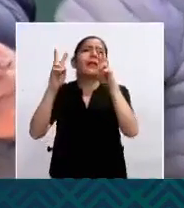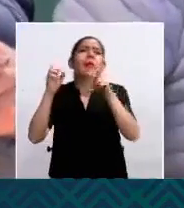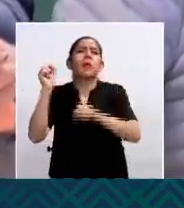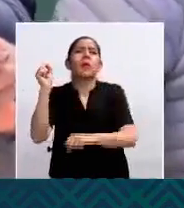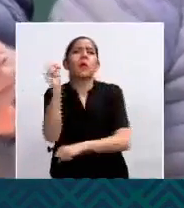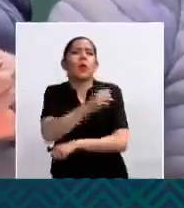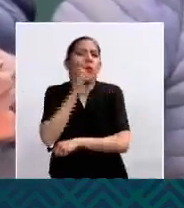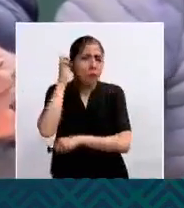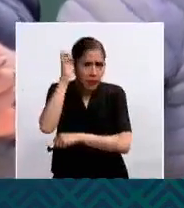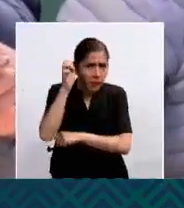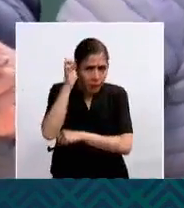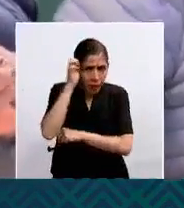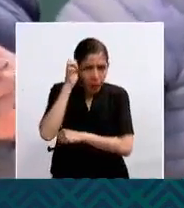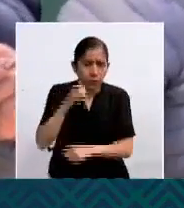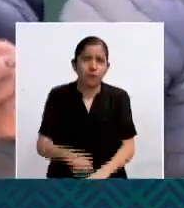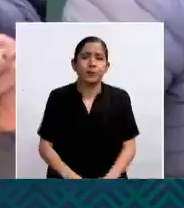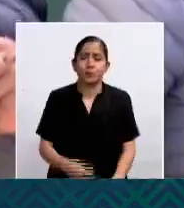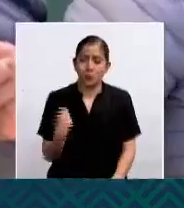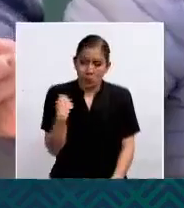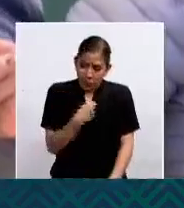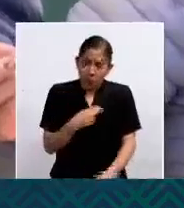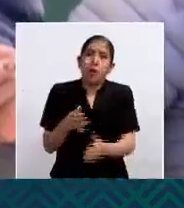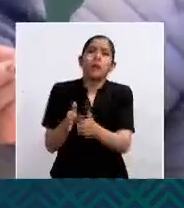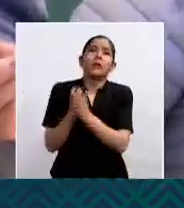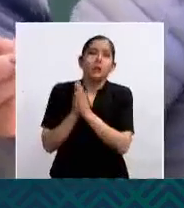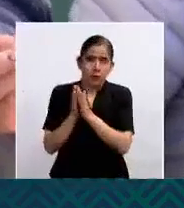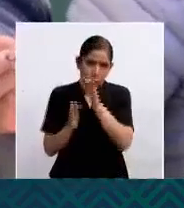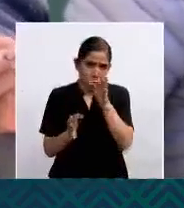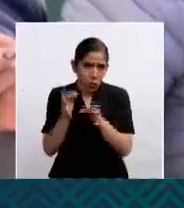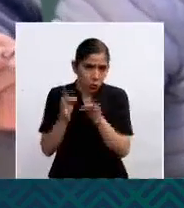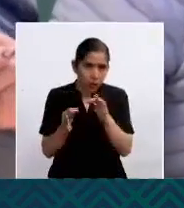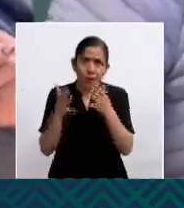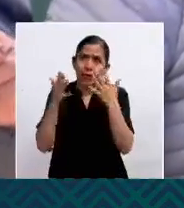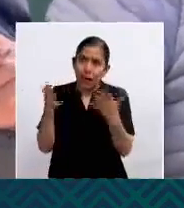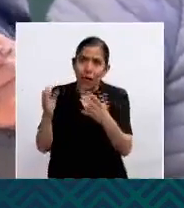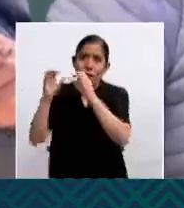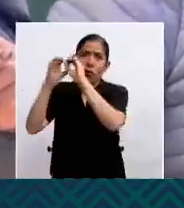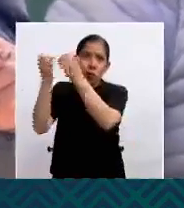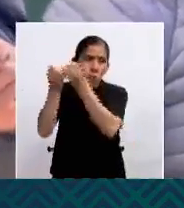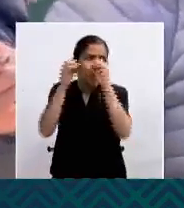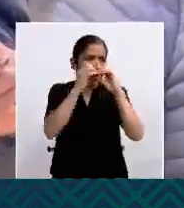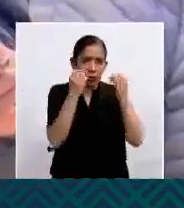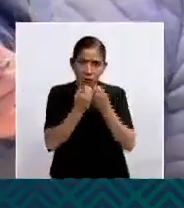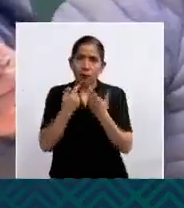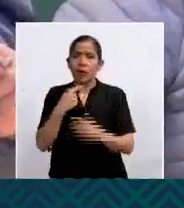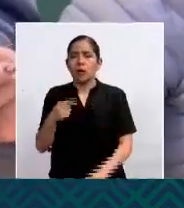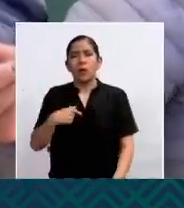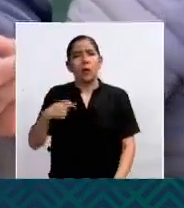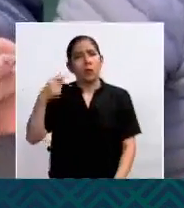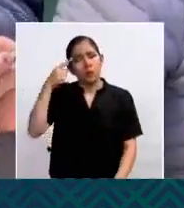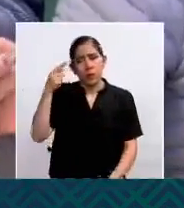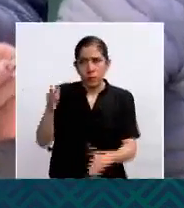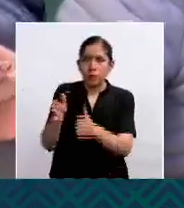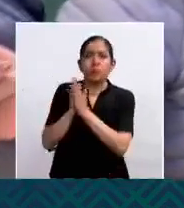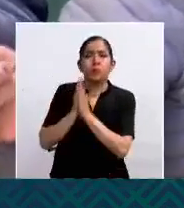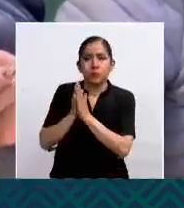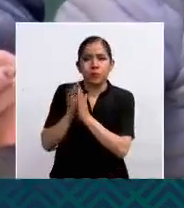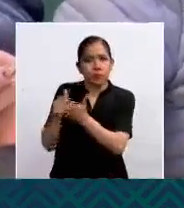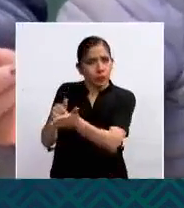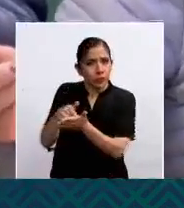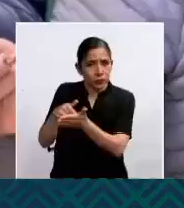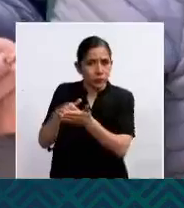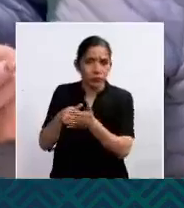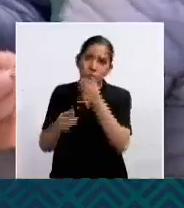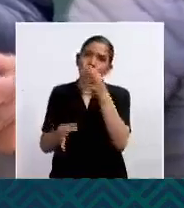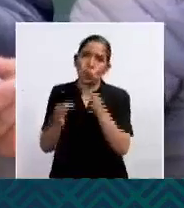los organismos, más que todo quienes representan ante la justicia, que se haga justicia. Y eso yo creo que nosotros estaremos en